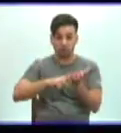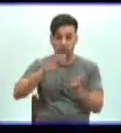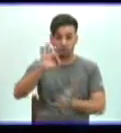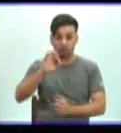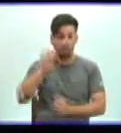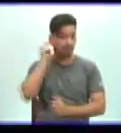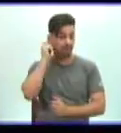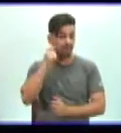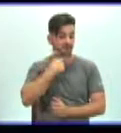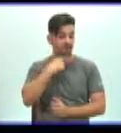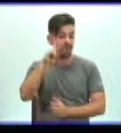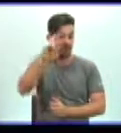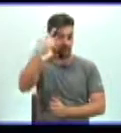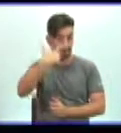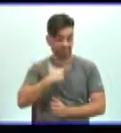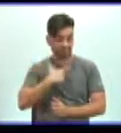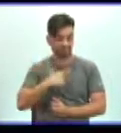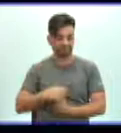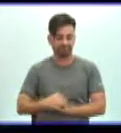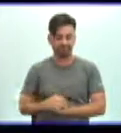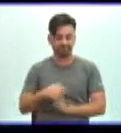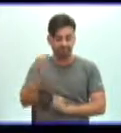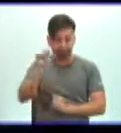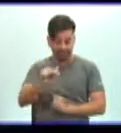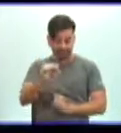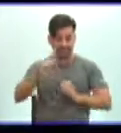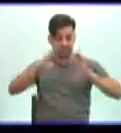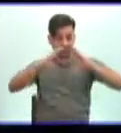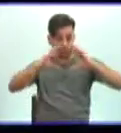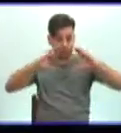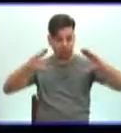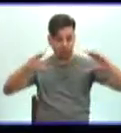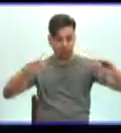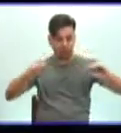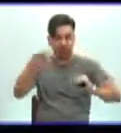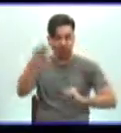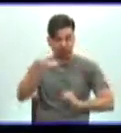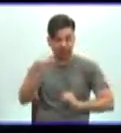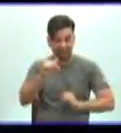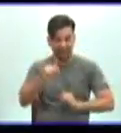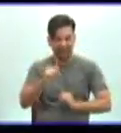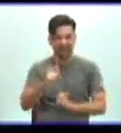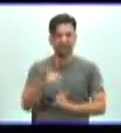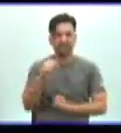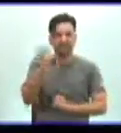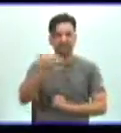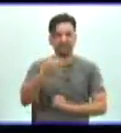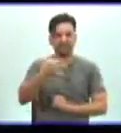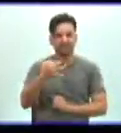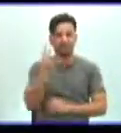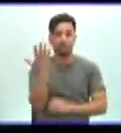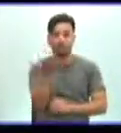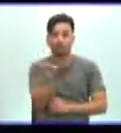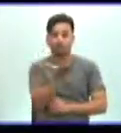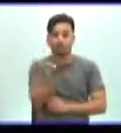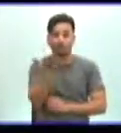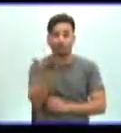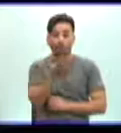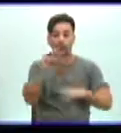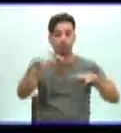la troposfera se encuentran las nubes y en esta capa se producen la mayoría de fenómenos meteorológicos como el viento, la lluvia o la